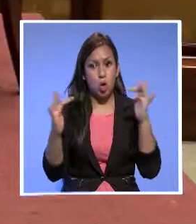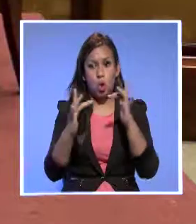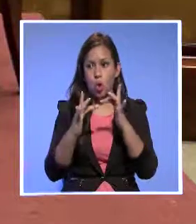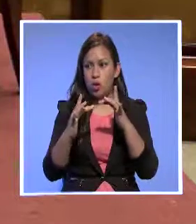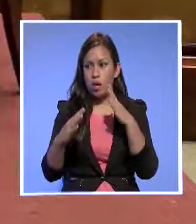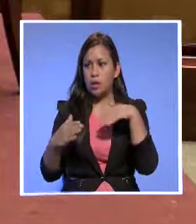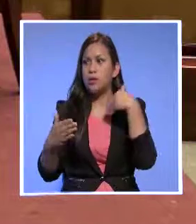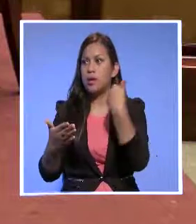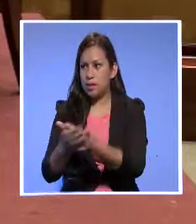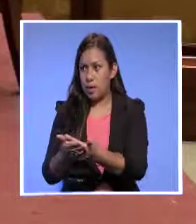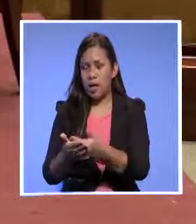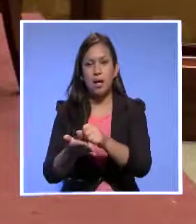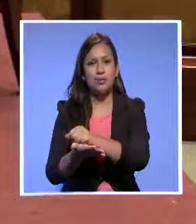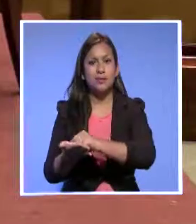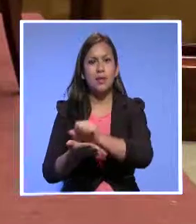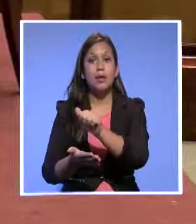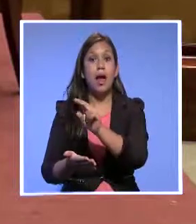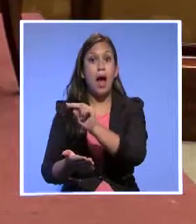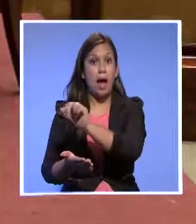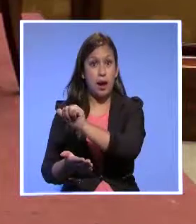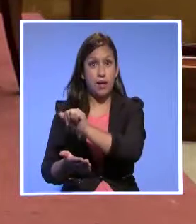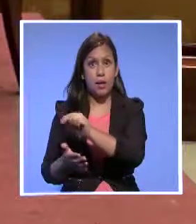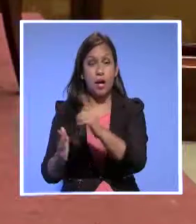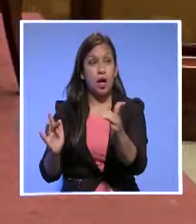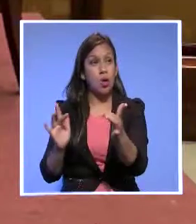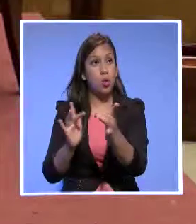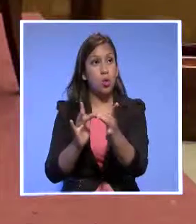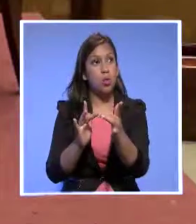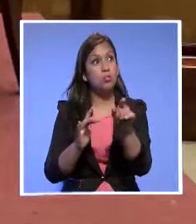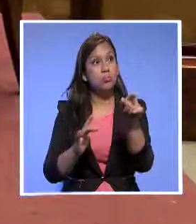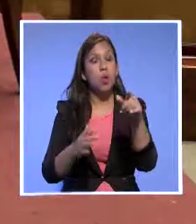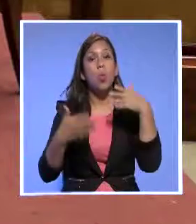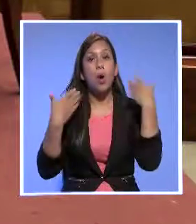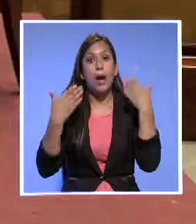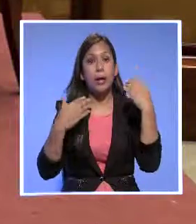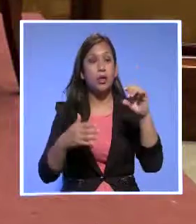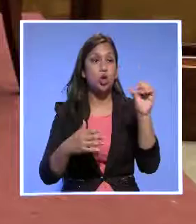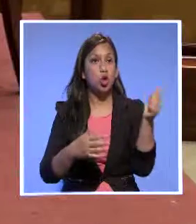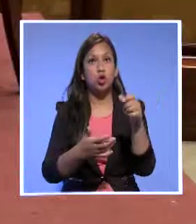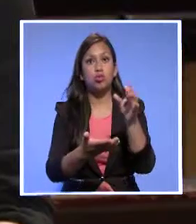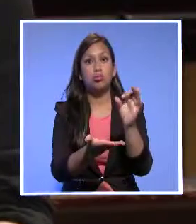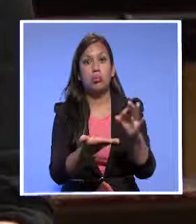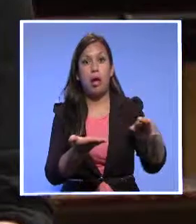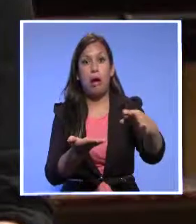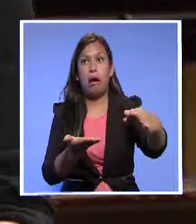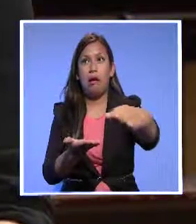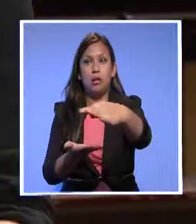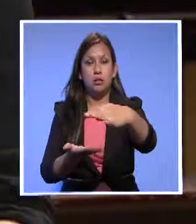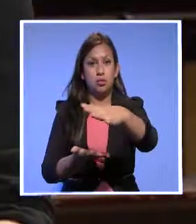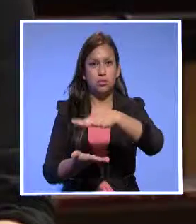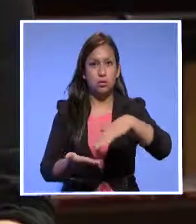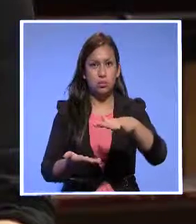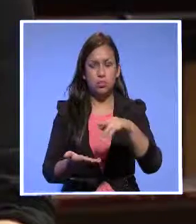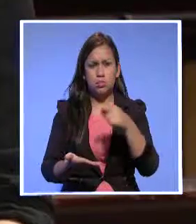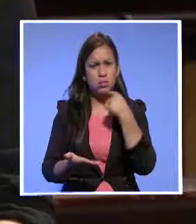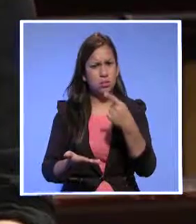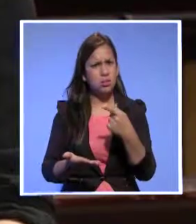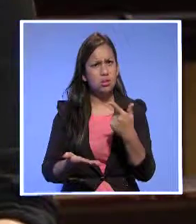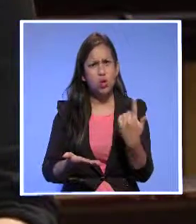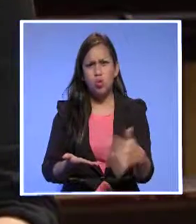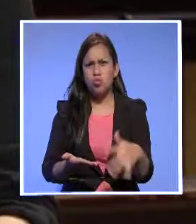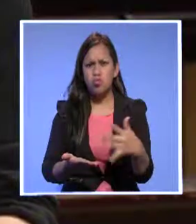guayaquil tenemos entendido descontó y otros cantones además este se registra una afectación